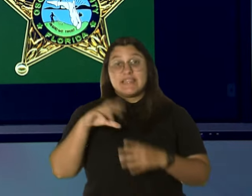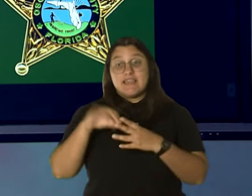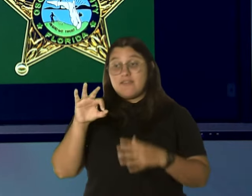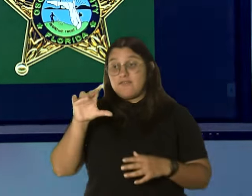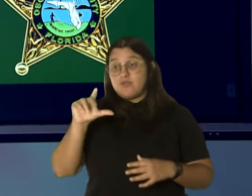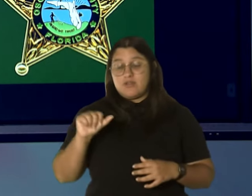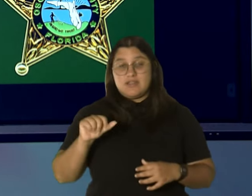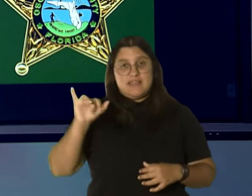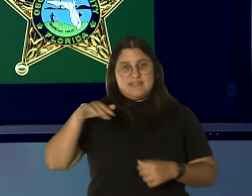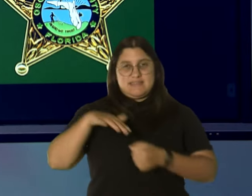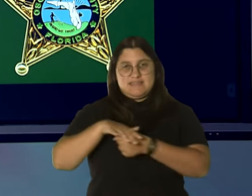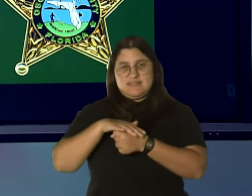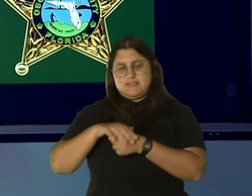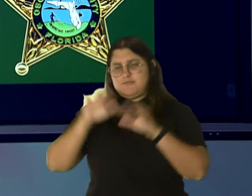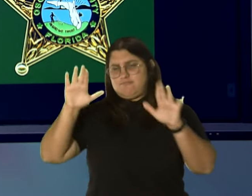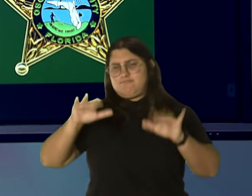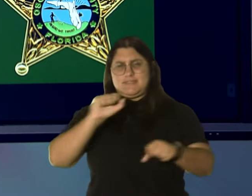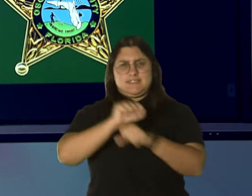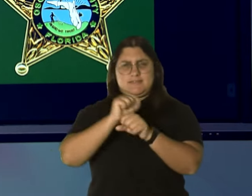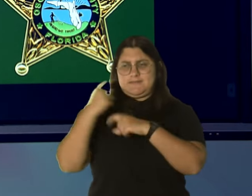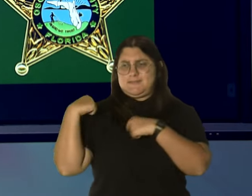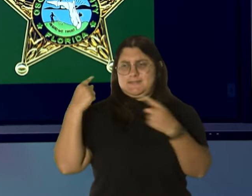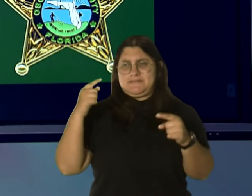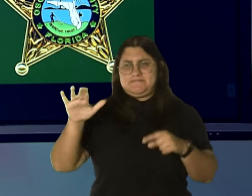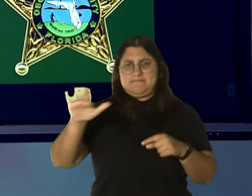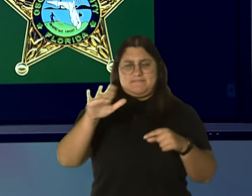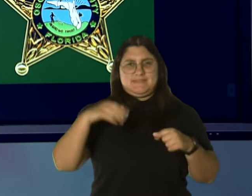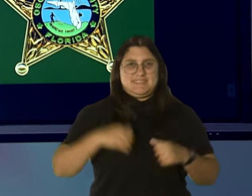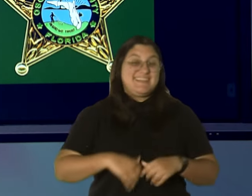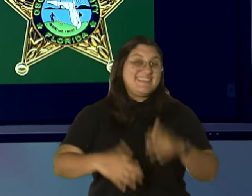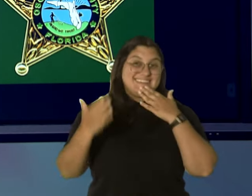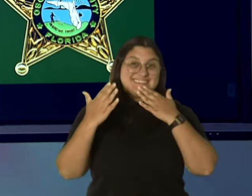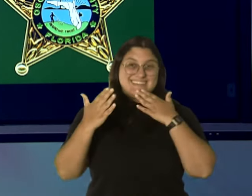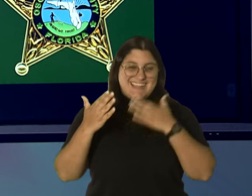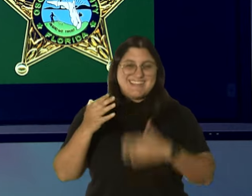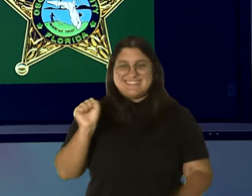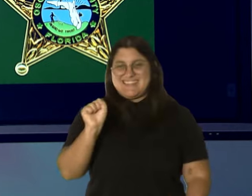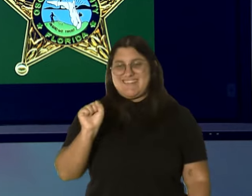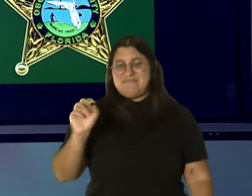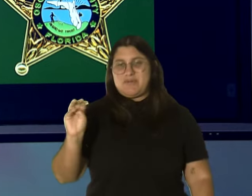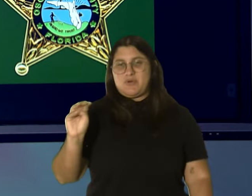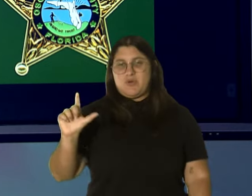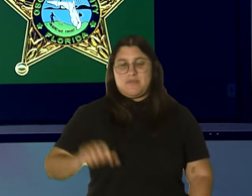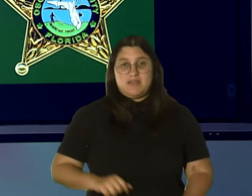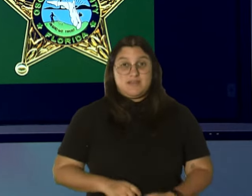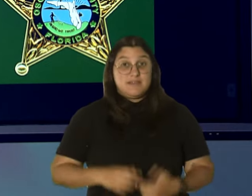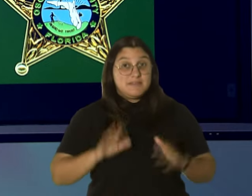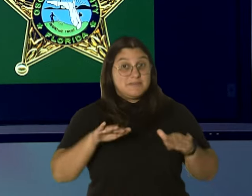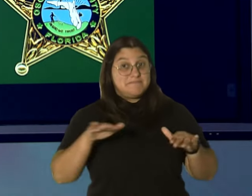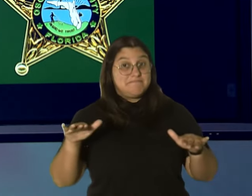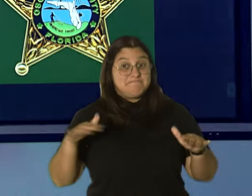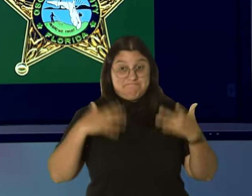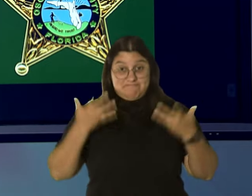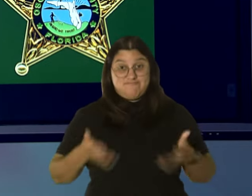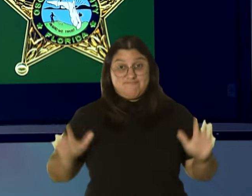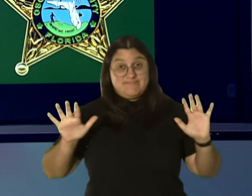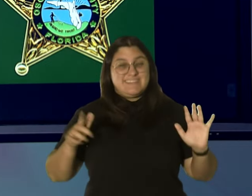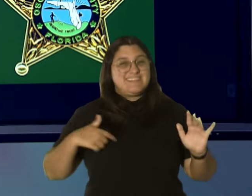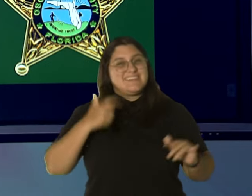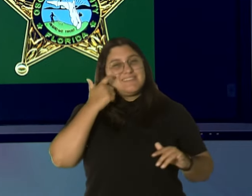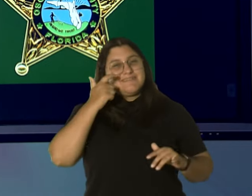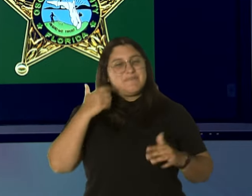condado como tal por el excelente trabajo que llevan allá en esa zona gracias al sherif Marcos López d caballeros hasta aquí esta edición los estaré